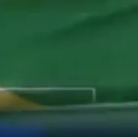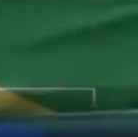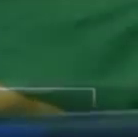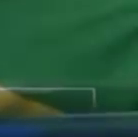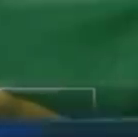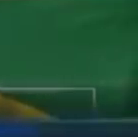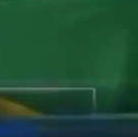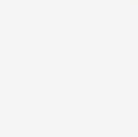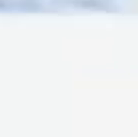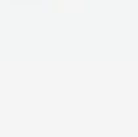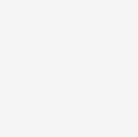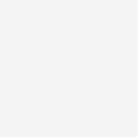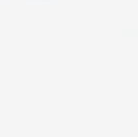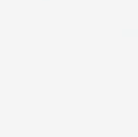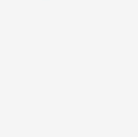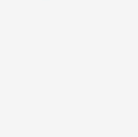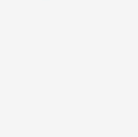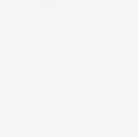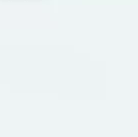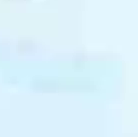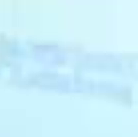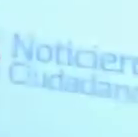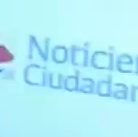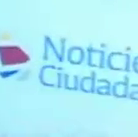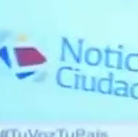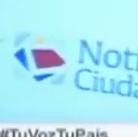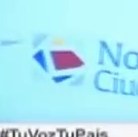el gobierno brasileño.